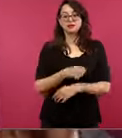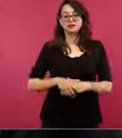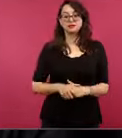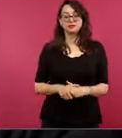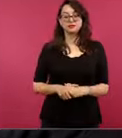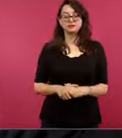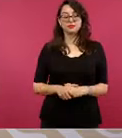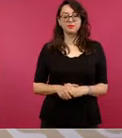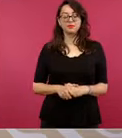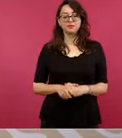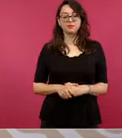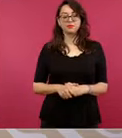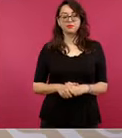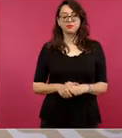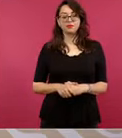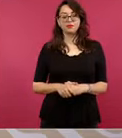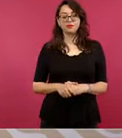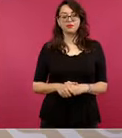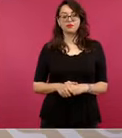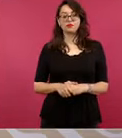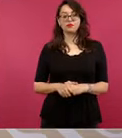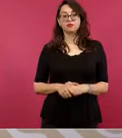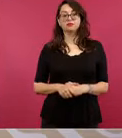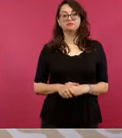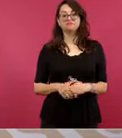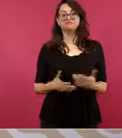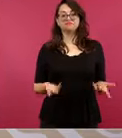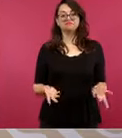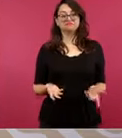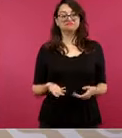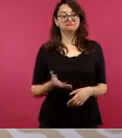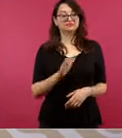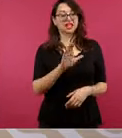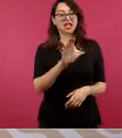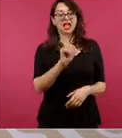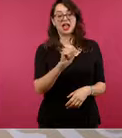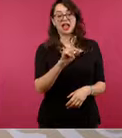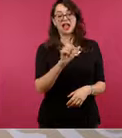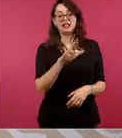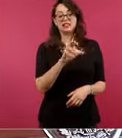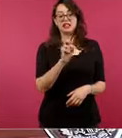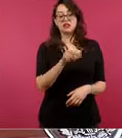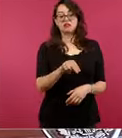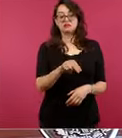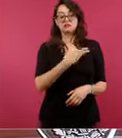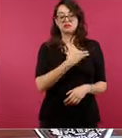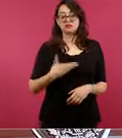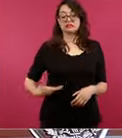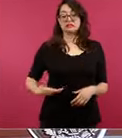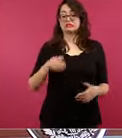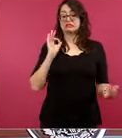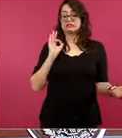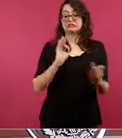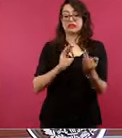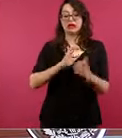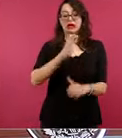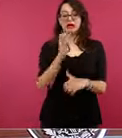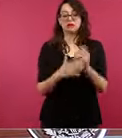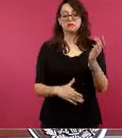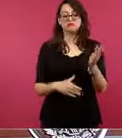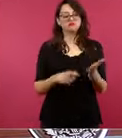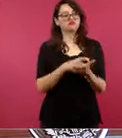Pero Calderón le compró un avión a Peña, el